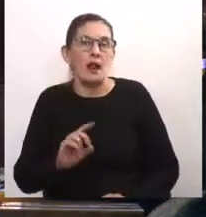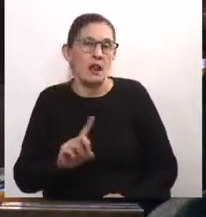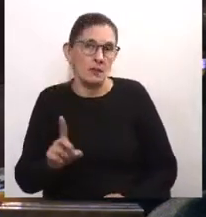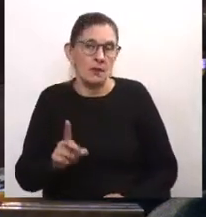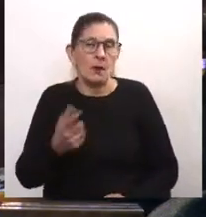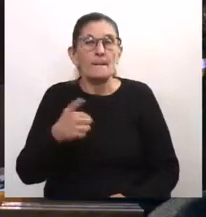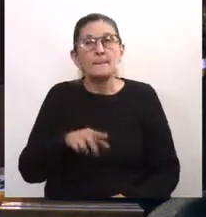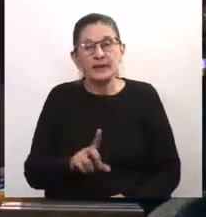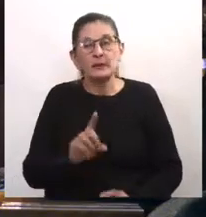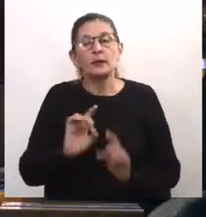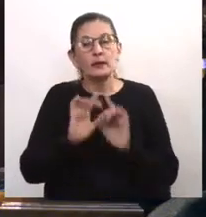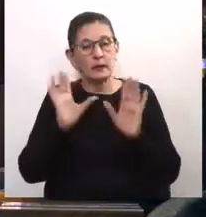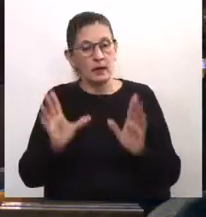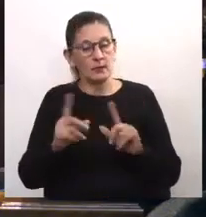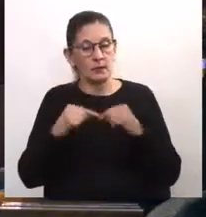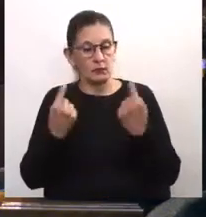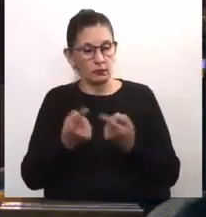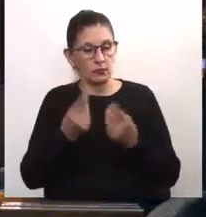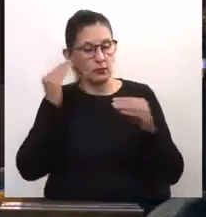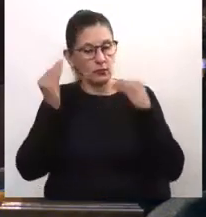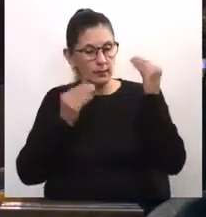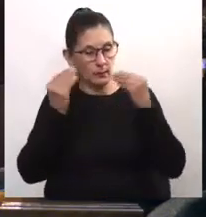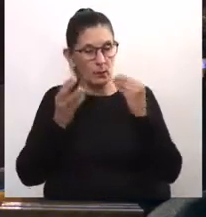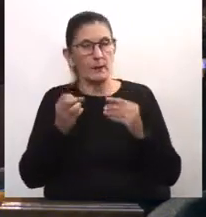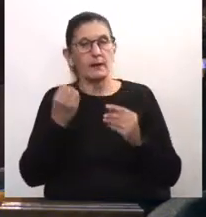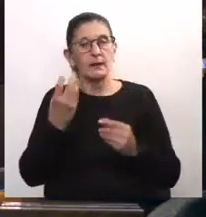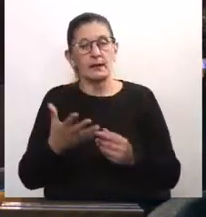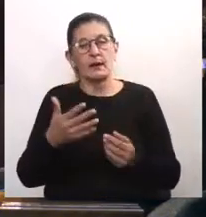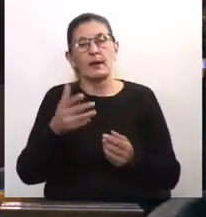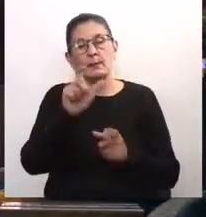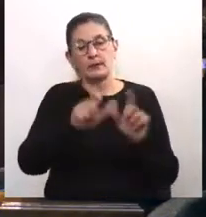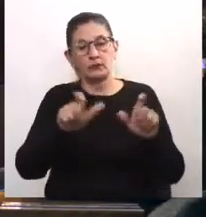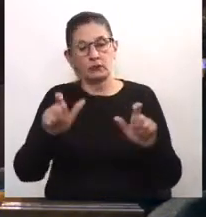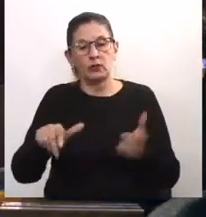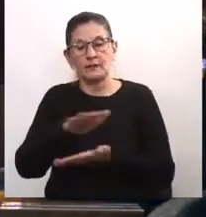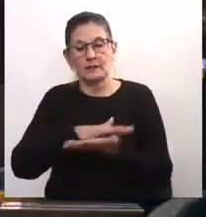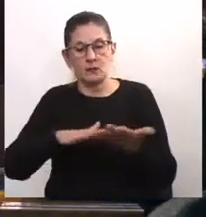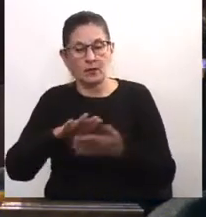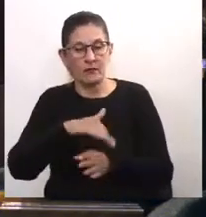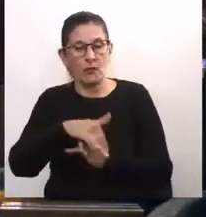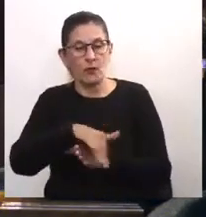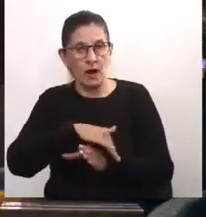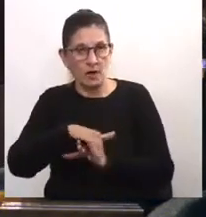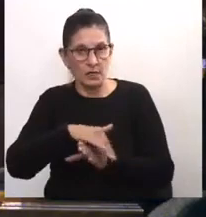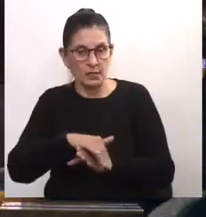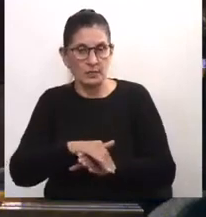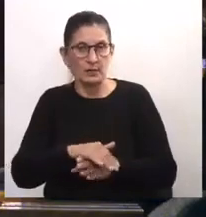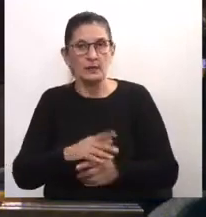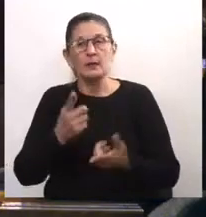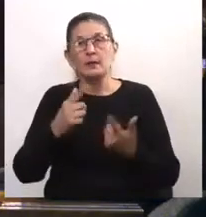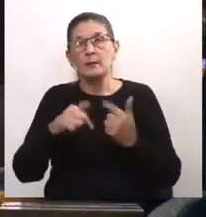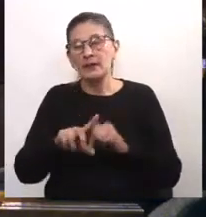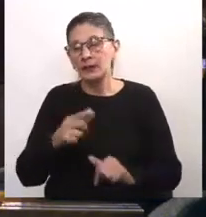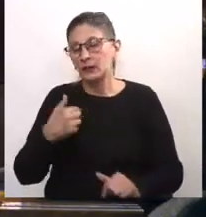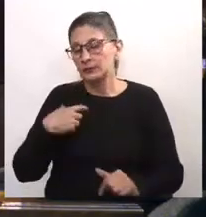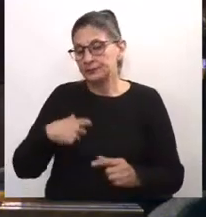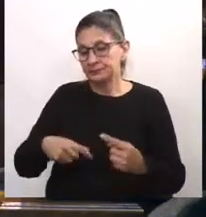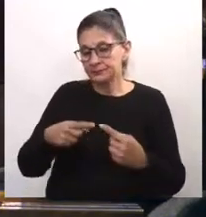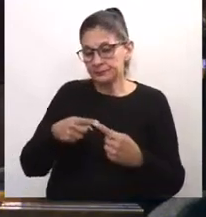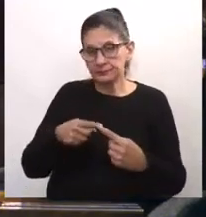Es claro que a todos preocupa la condición de las personas en situación de intemperie, pero discrepamos con